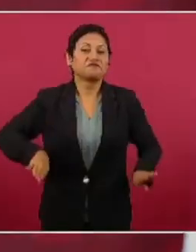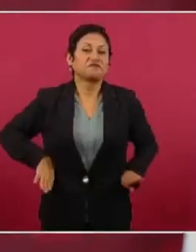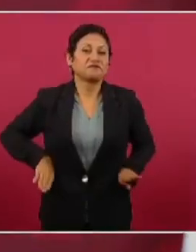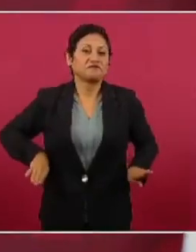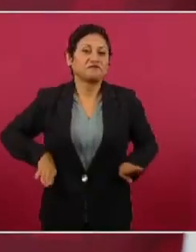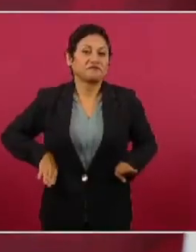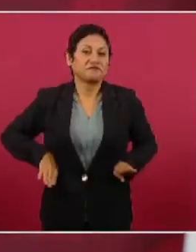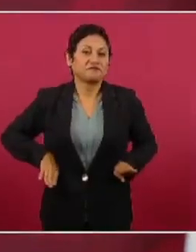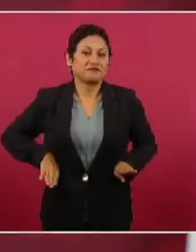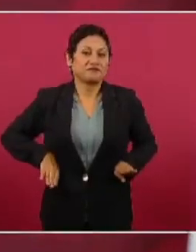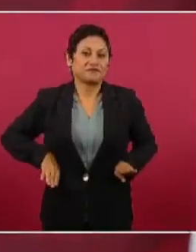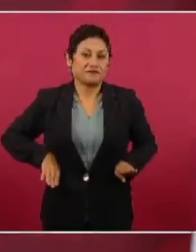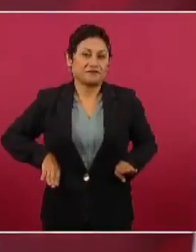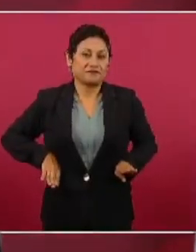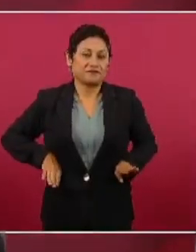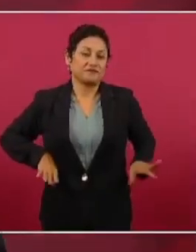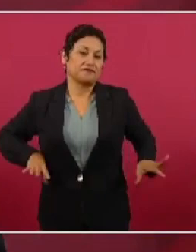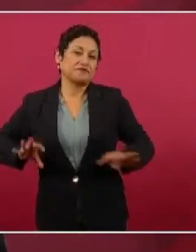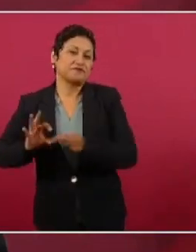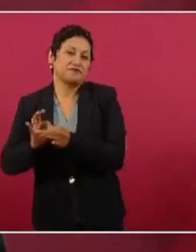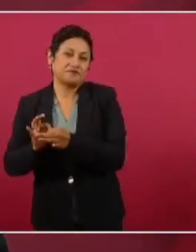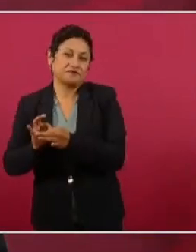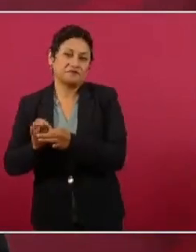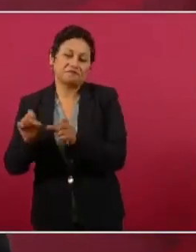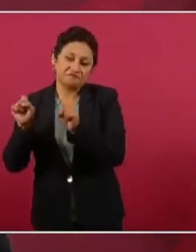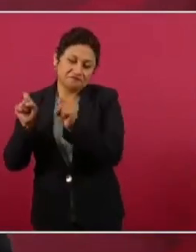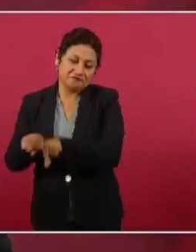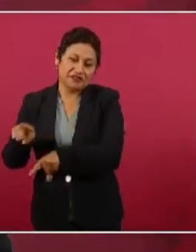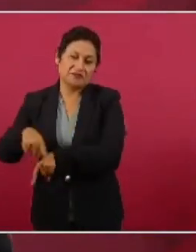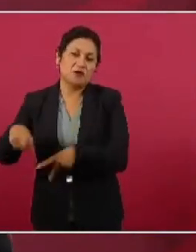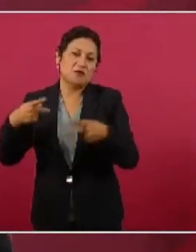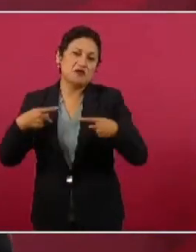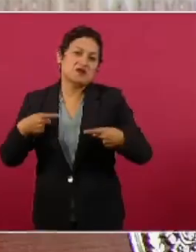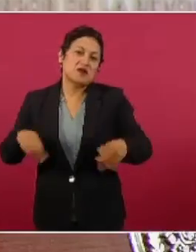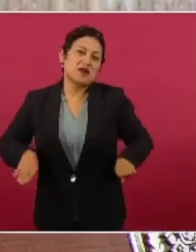simpatizante del conservadurismo.